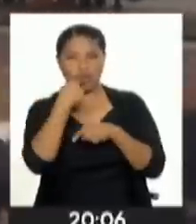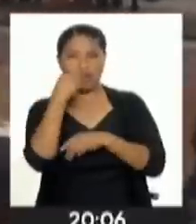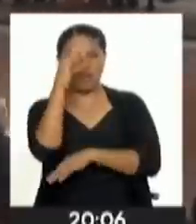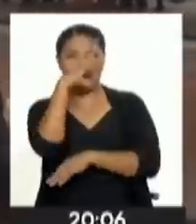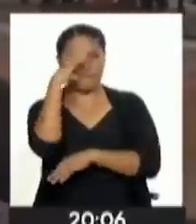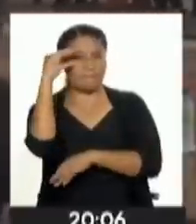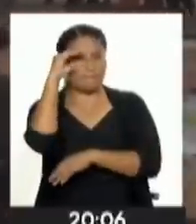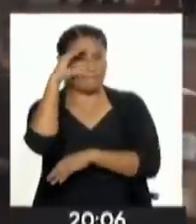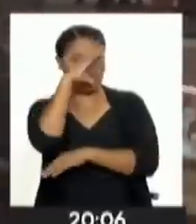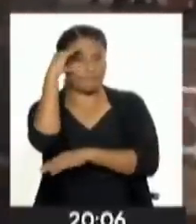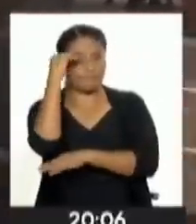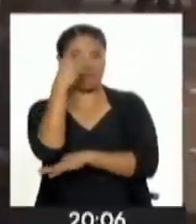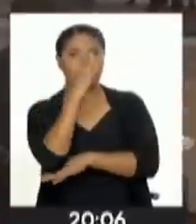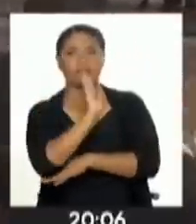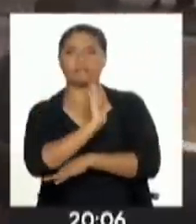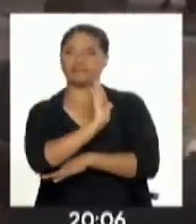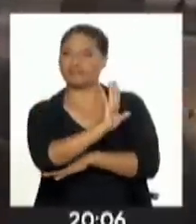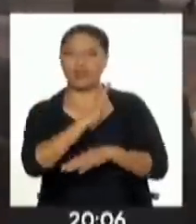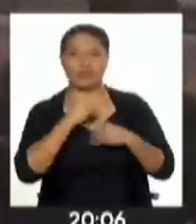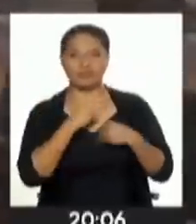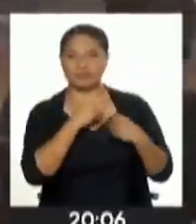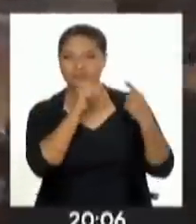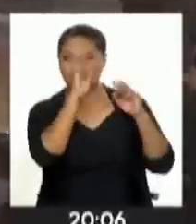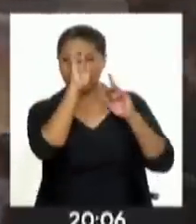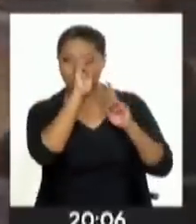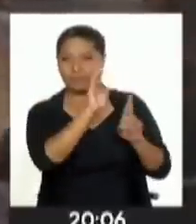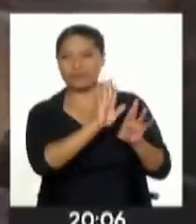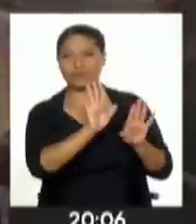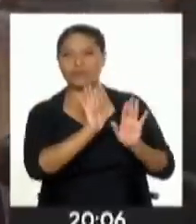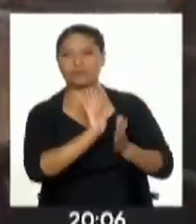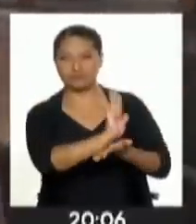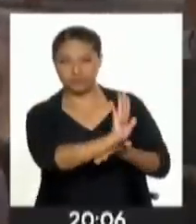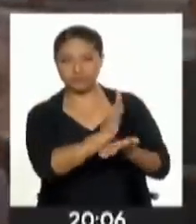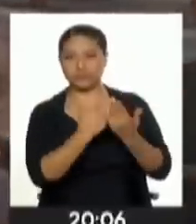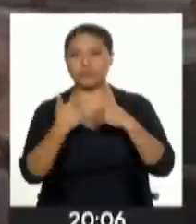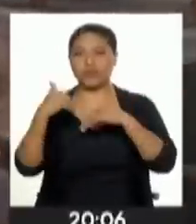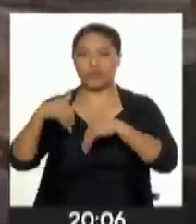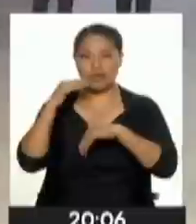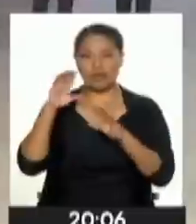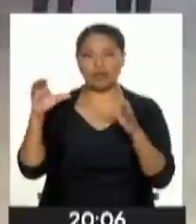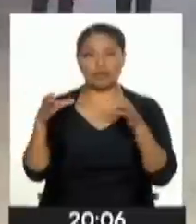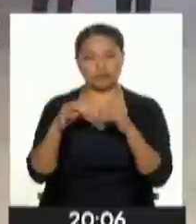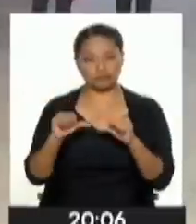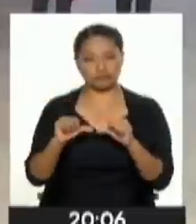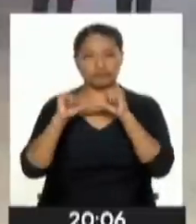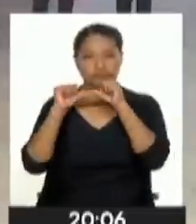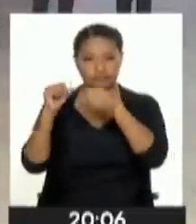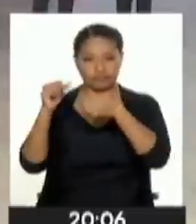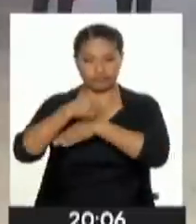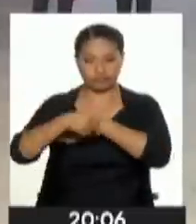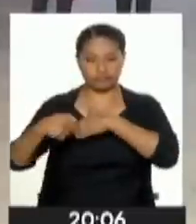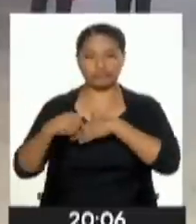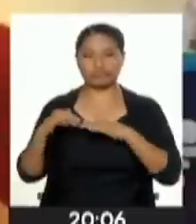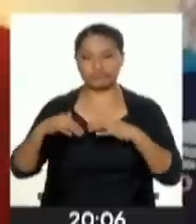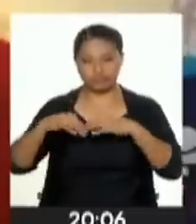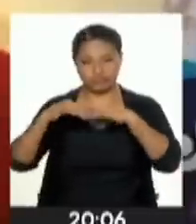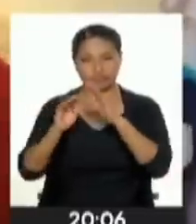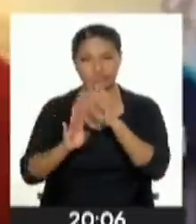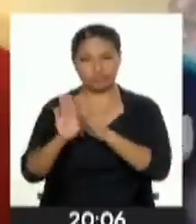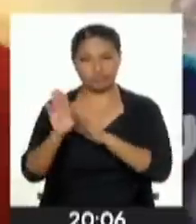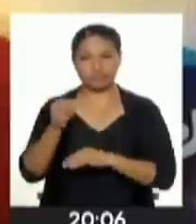de persona non grata. Asimismo, destacó el desempeño de la cumbre de líderes de Sudamérica.